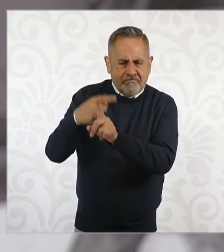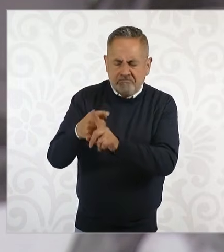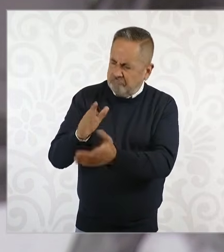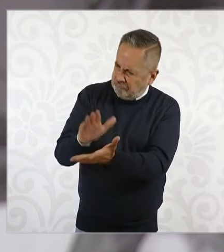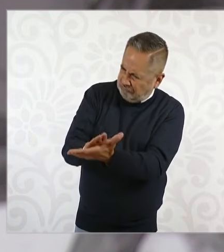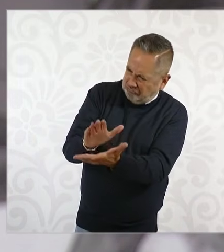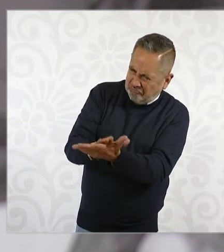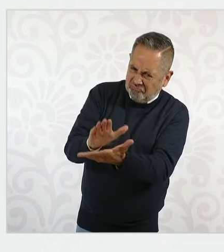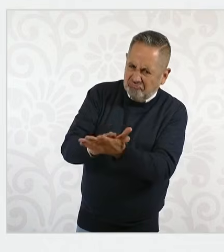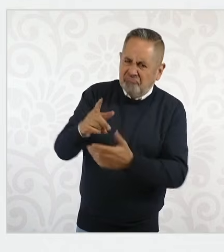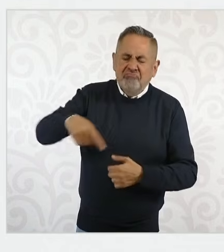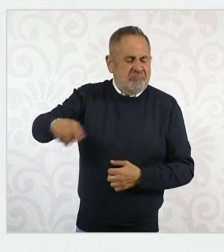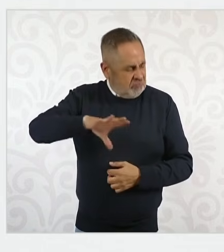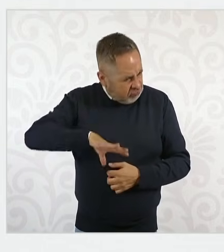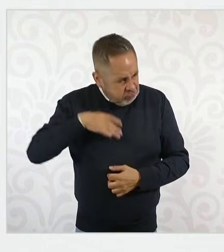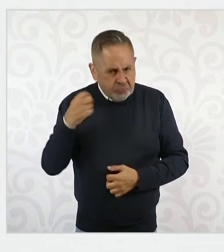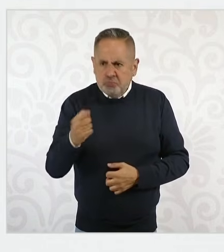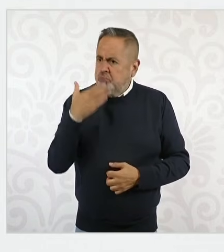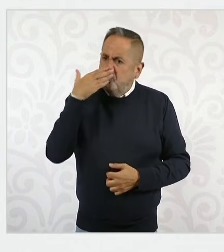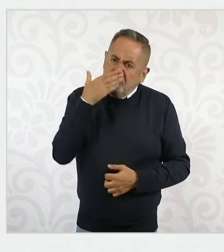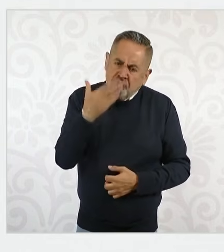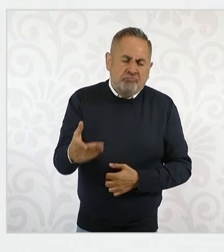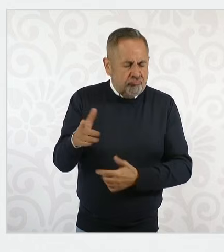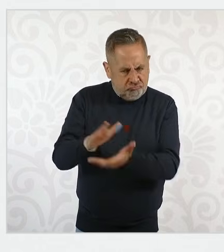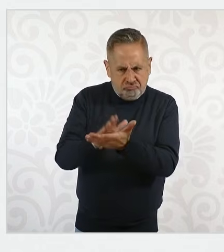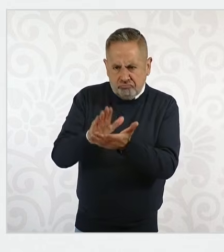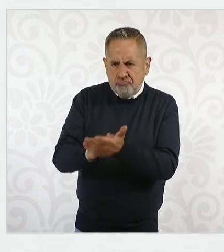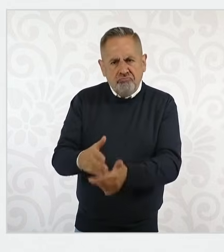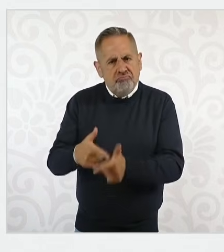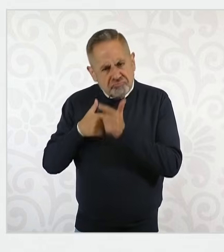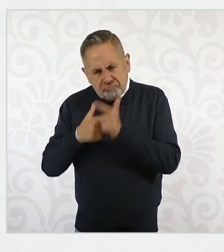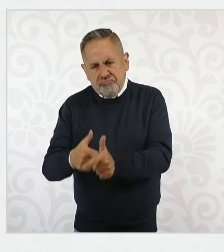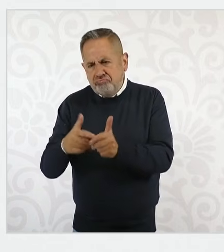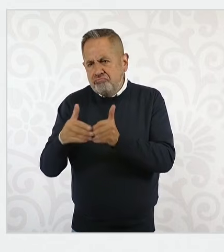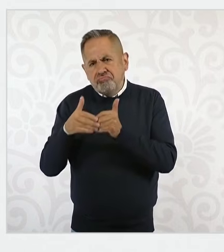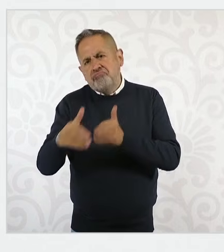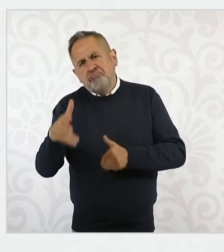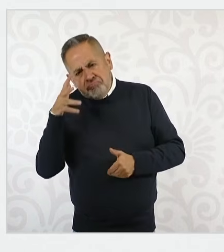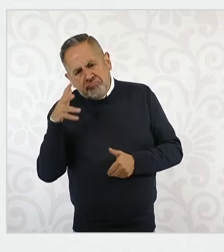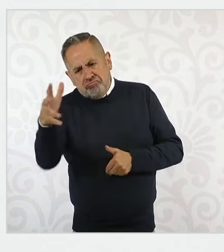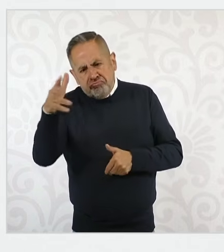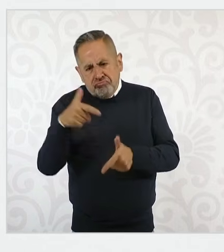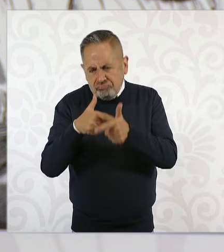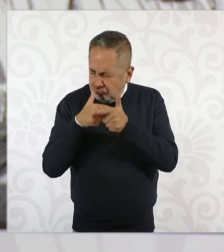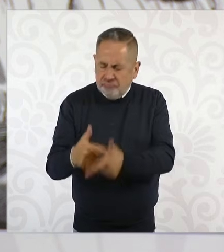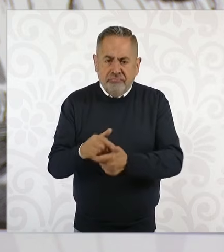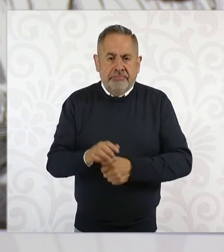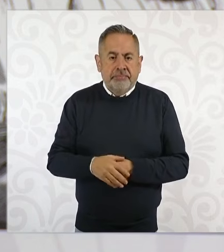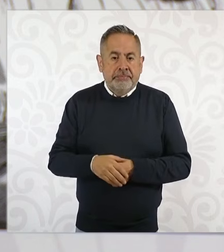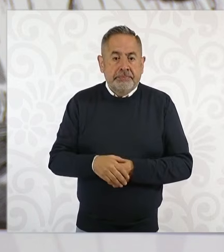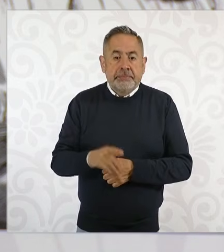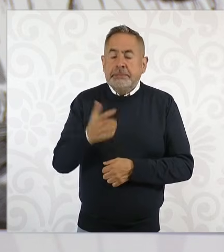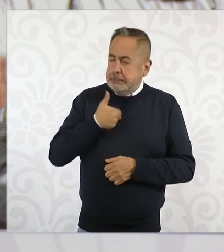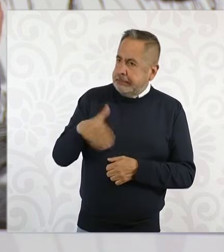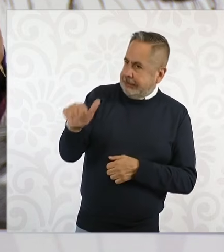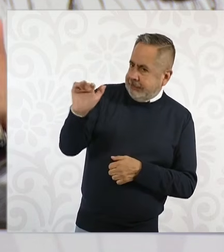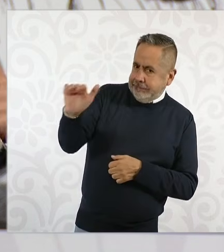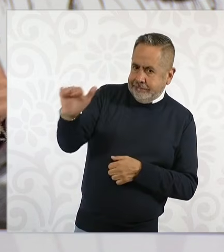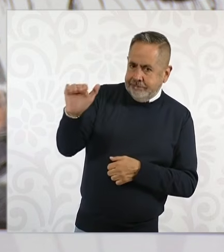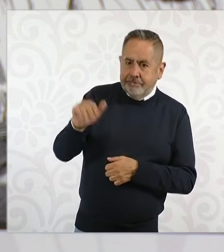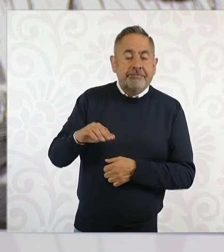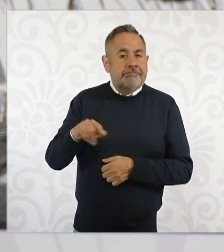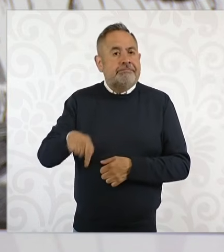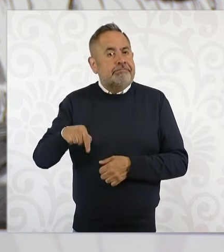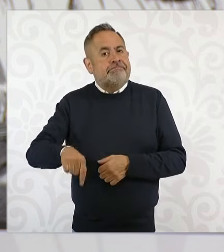el esfuerzo y seguir hacia adelante. Y vamos a insistir mucho con la federación, estuvo